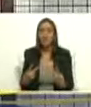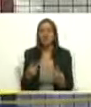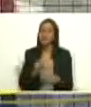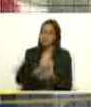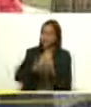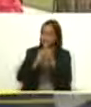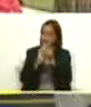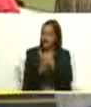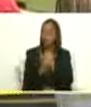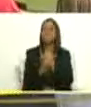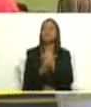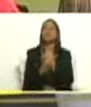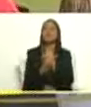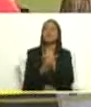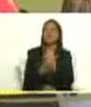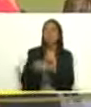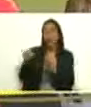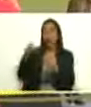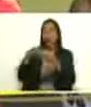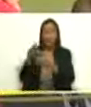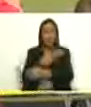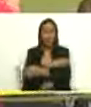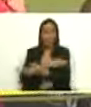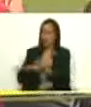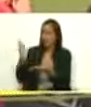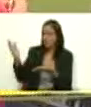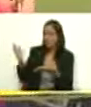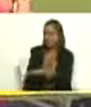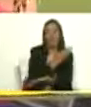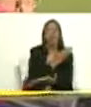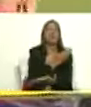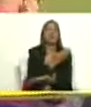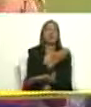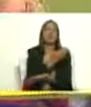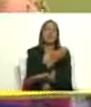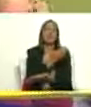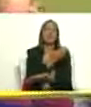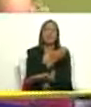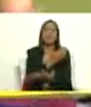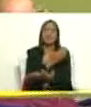pueblo revolcó a los apellidos a la oligarquía a la derecha esta